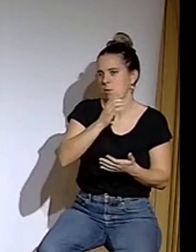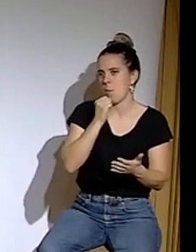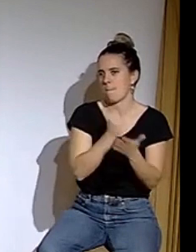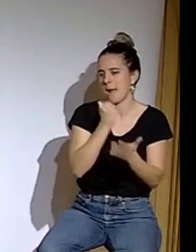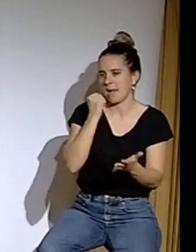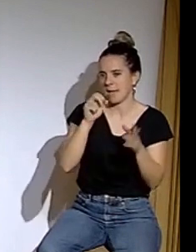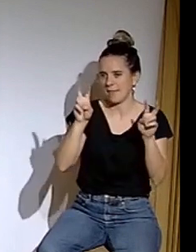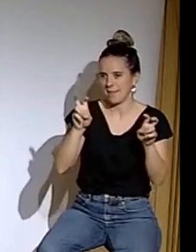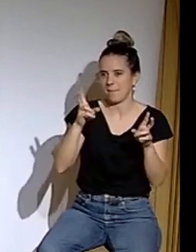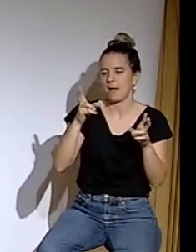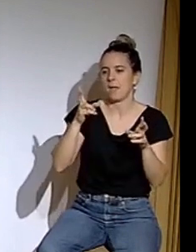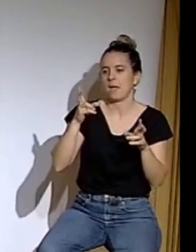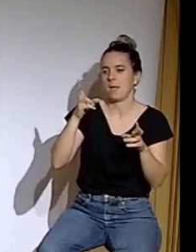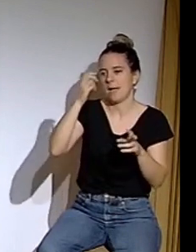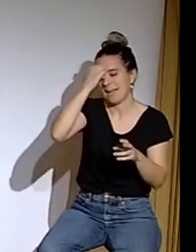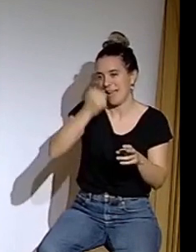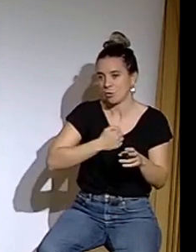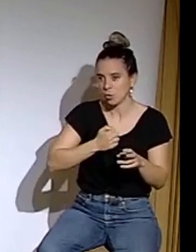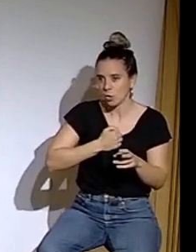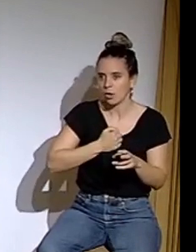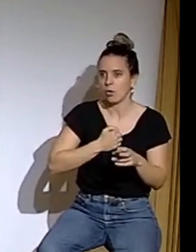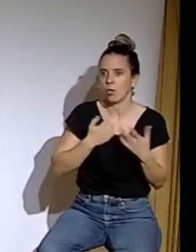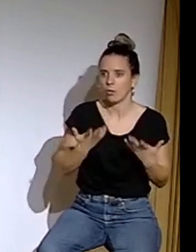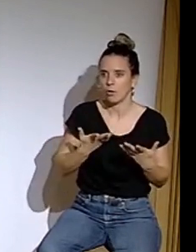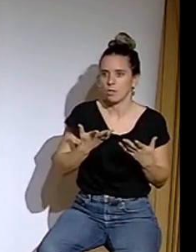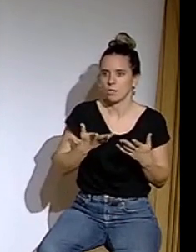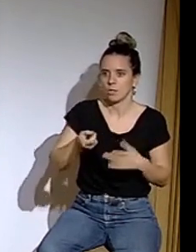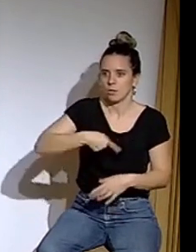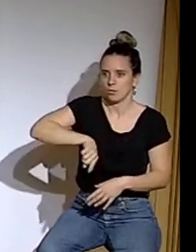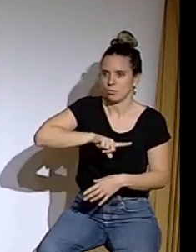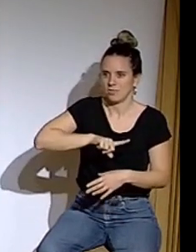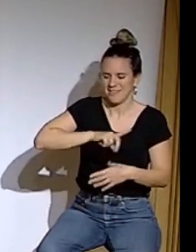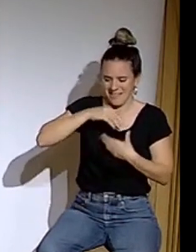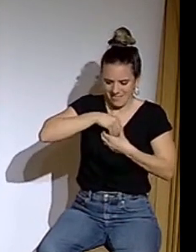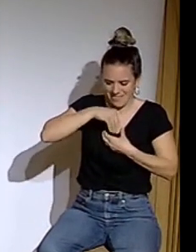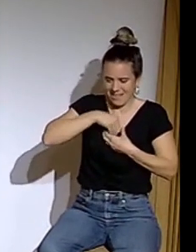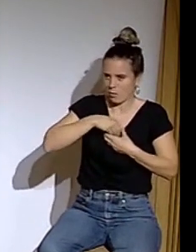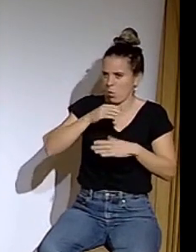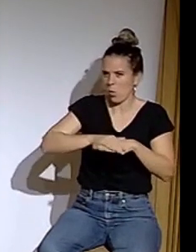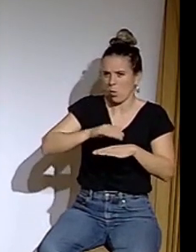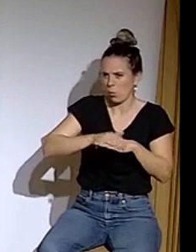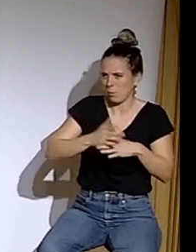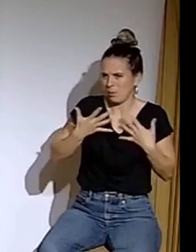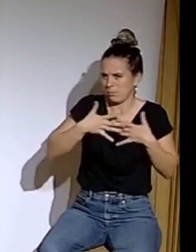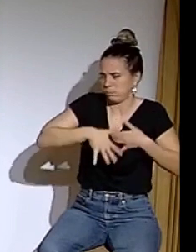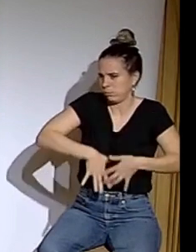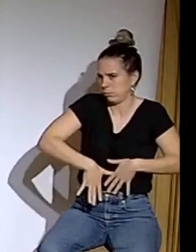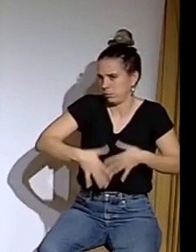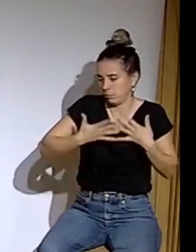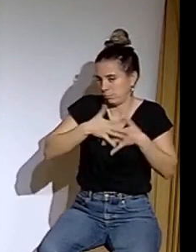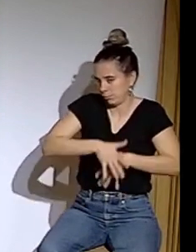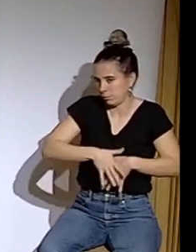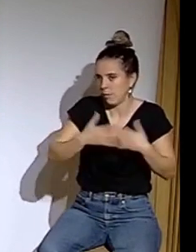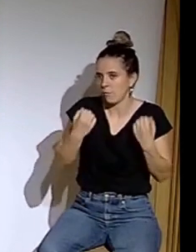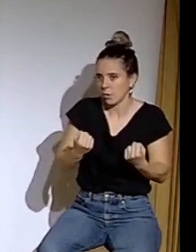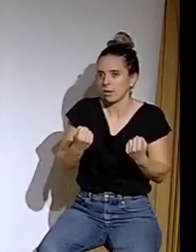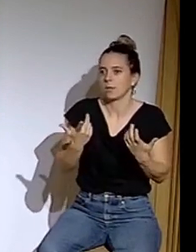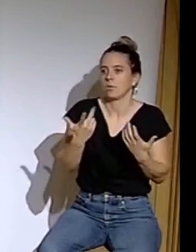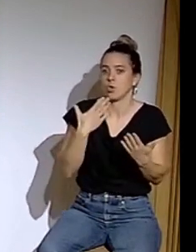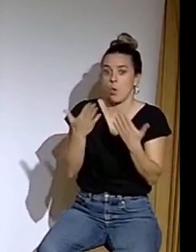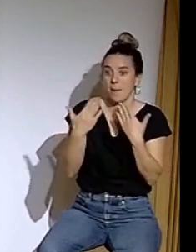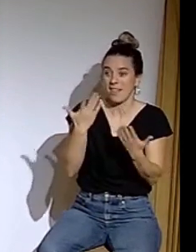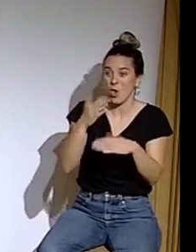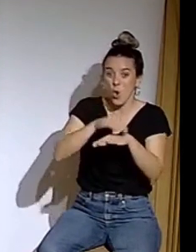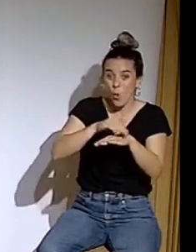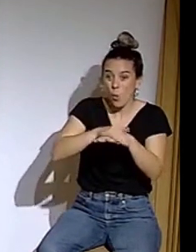nosotras la culpa está muy metida y empezar a romper mucho de Esto fue la conversación la culpa no romper